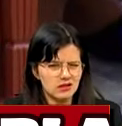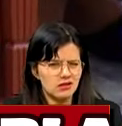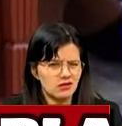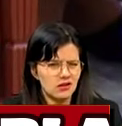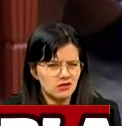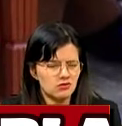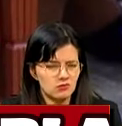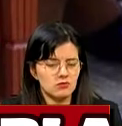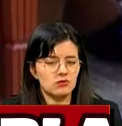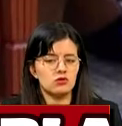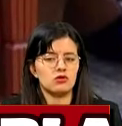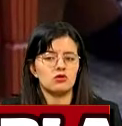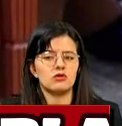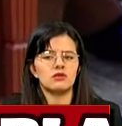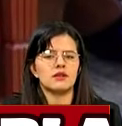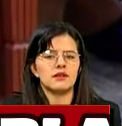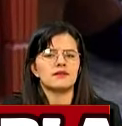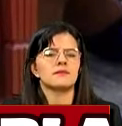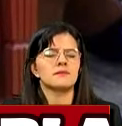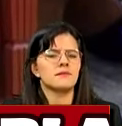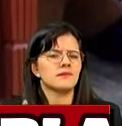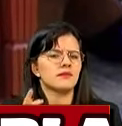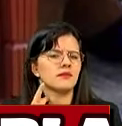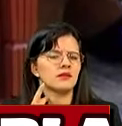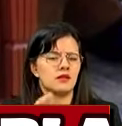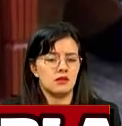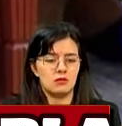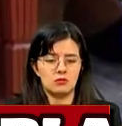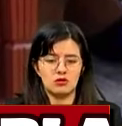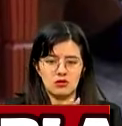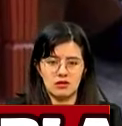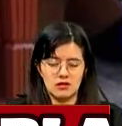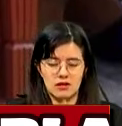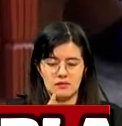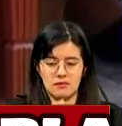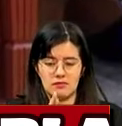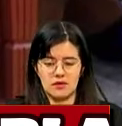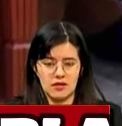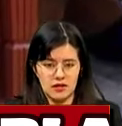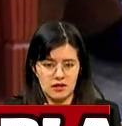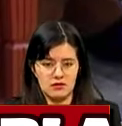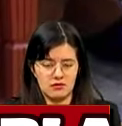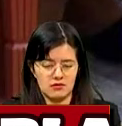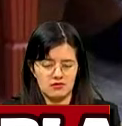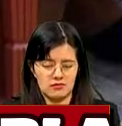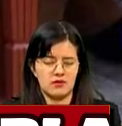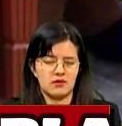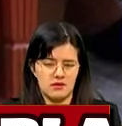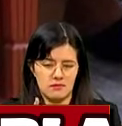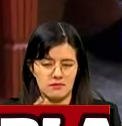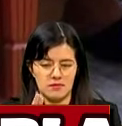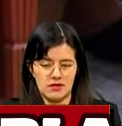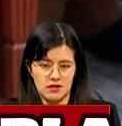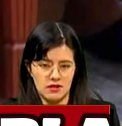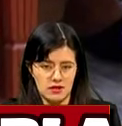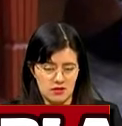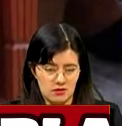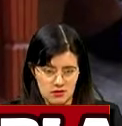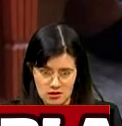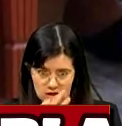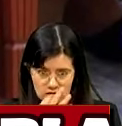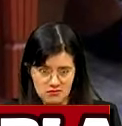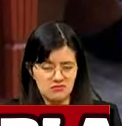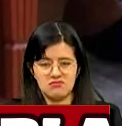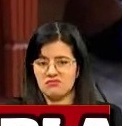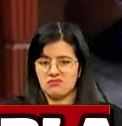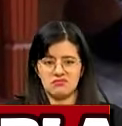precandidaturas. Y es un tema que empieza ya a pasar en otros partidos políticos, porque no fue el único partido político. Es decir, ya están siguiendo